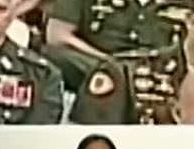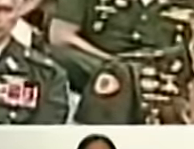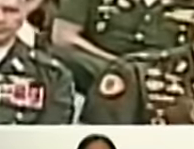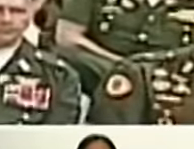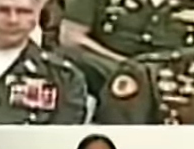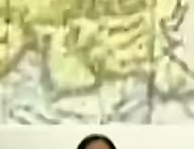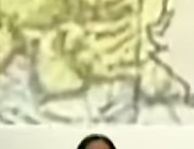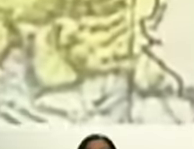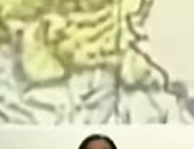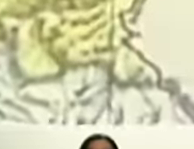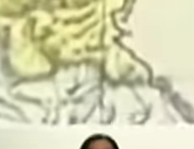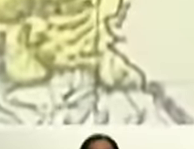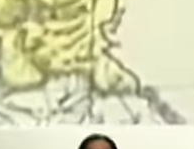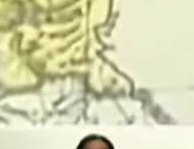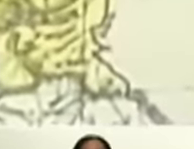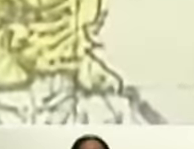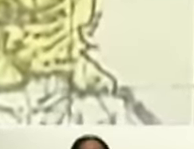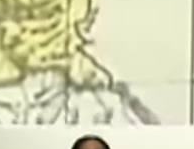Y lo podemos mostrar.